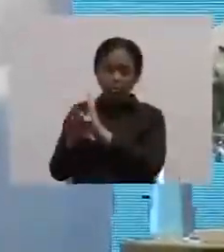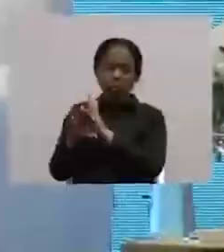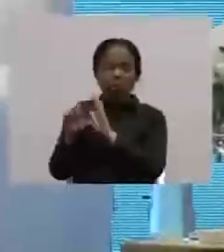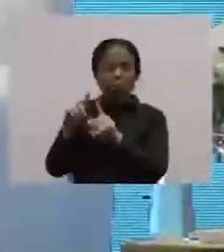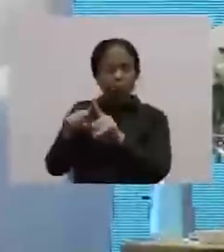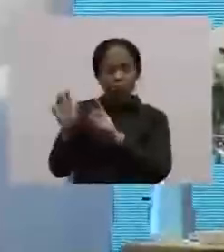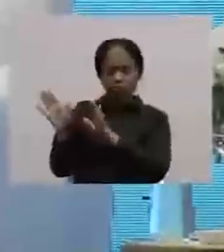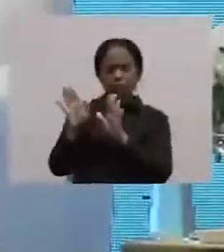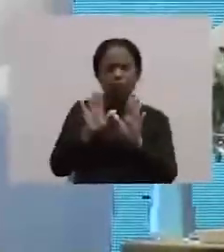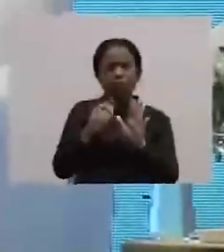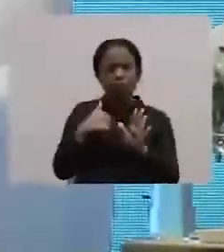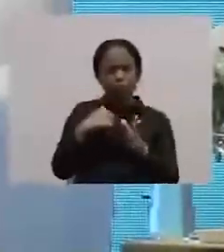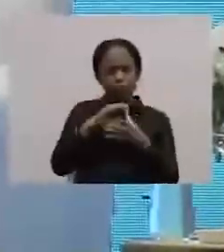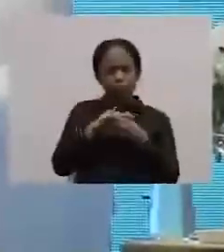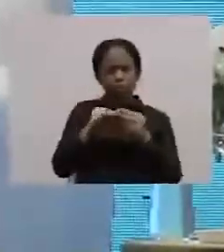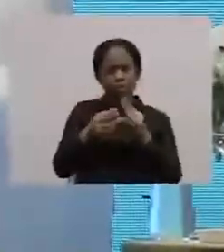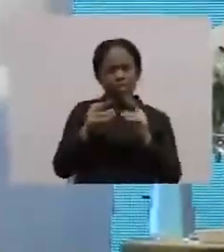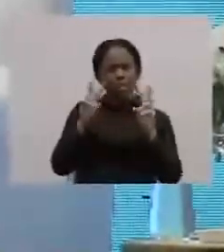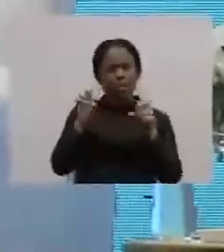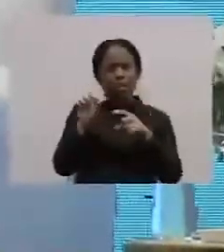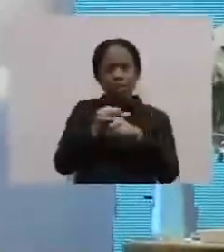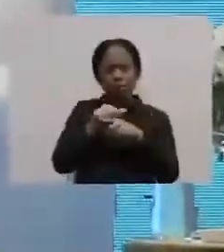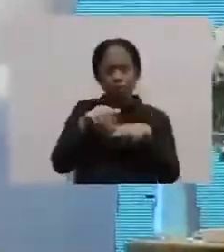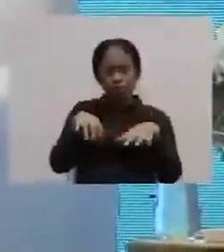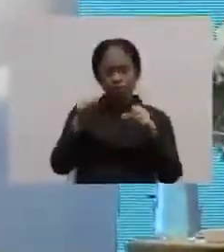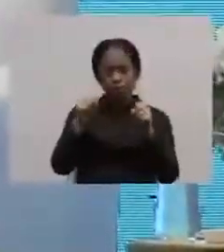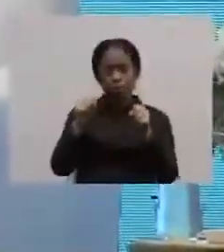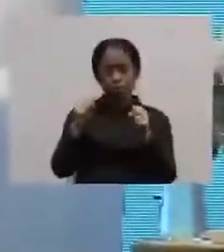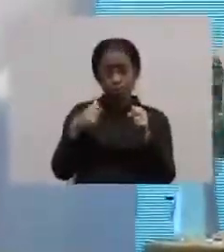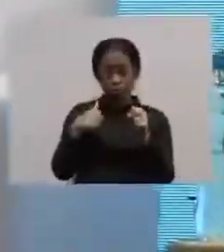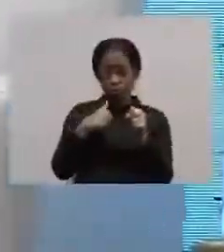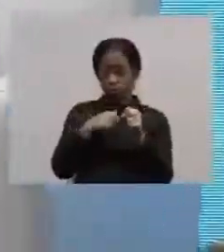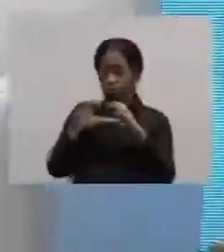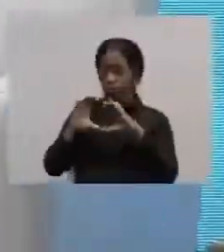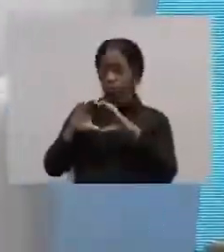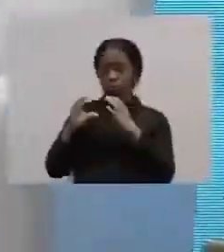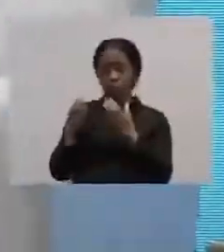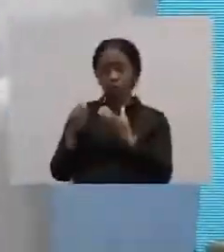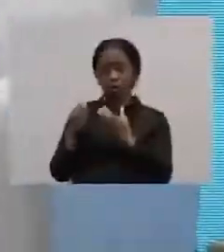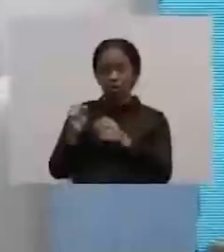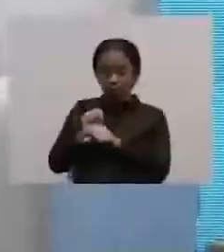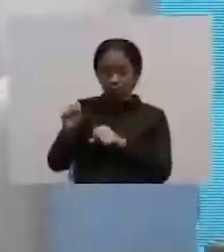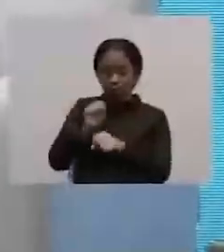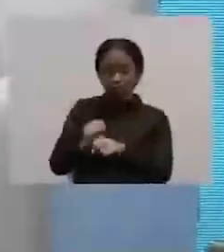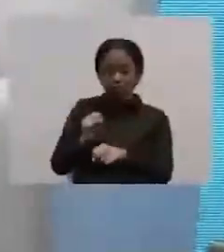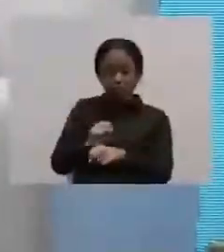prácticos que nosotros con el colegio tenemos una relación muy diáfana de trabajo,